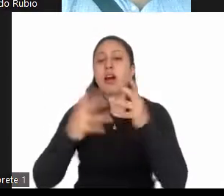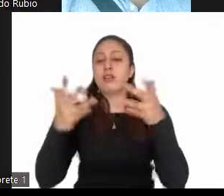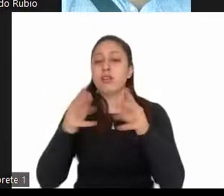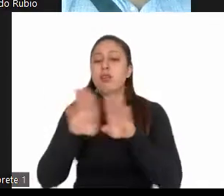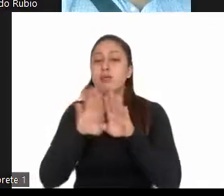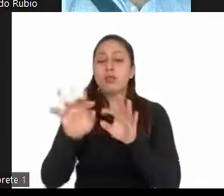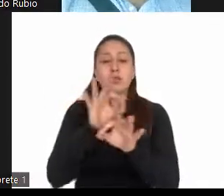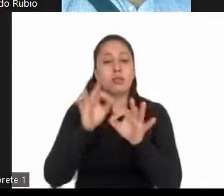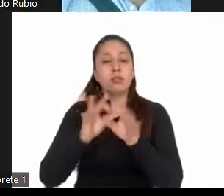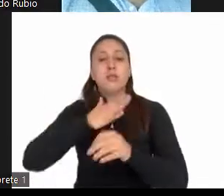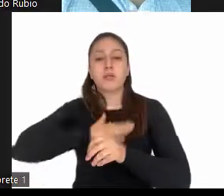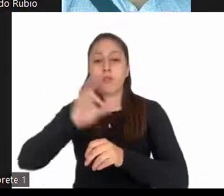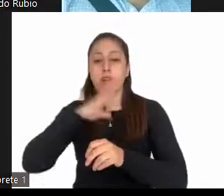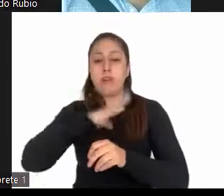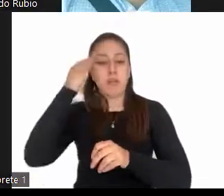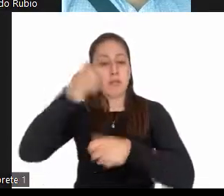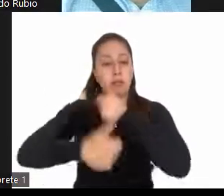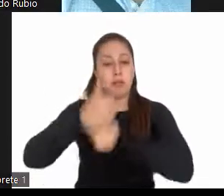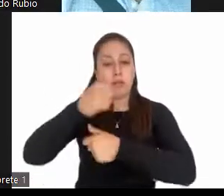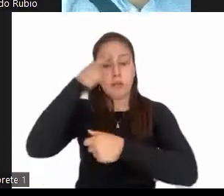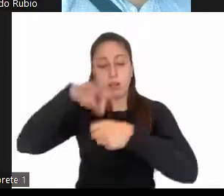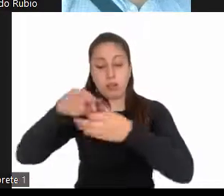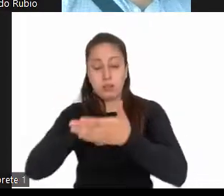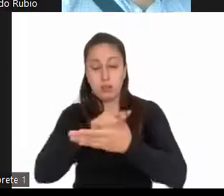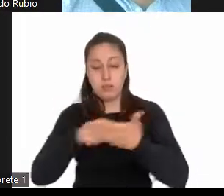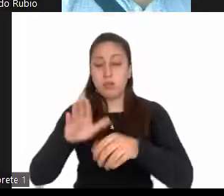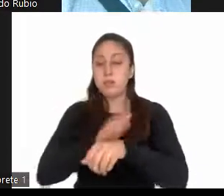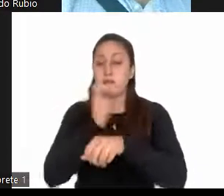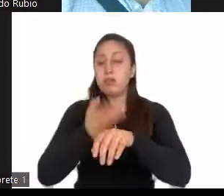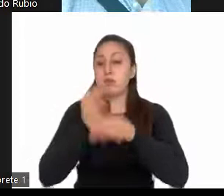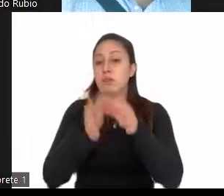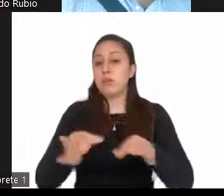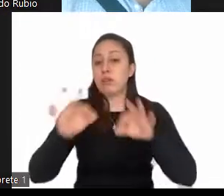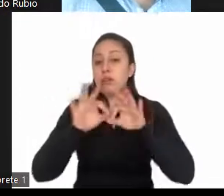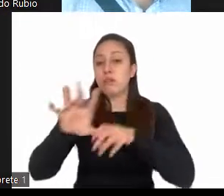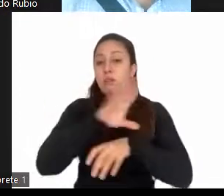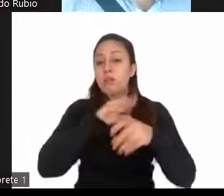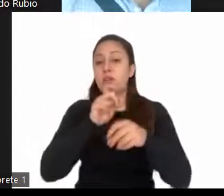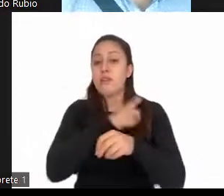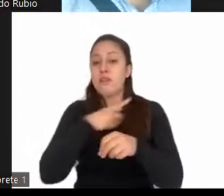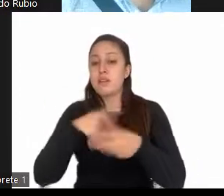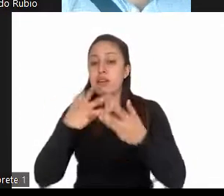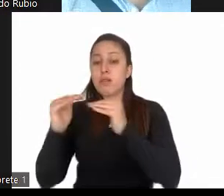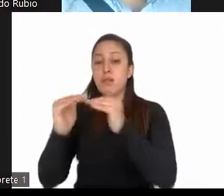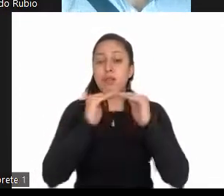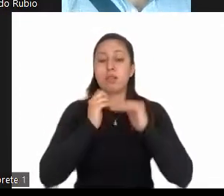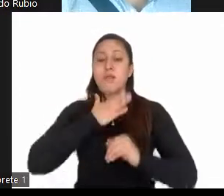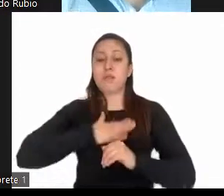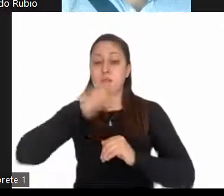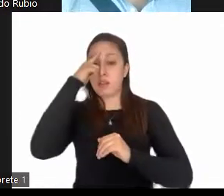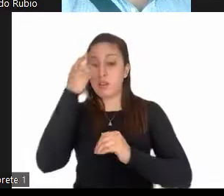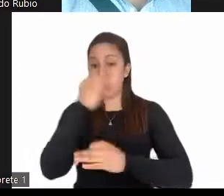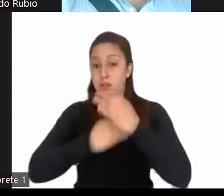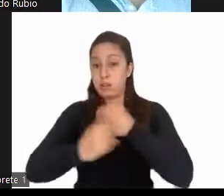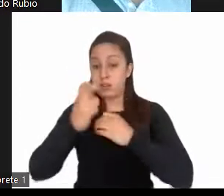desarrollar las contiendas electorales. Por ello, resulta de suma importancia que éstas sean equitativas y permitan que todas las personas